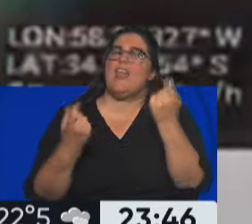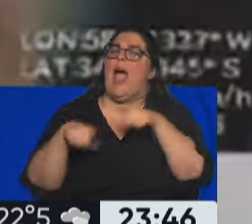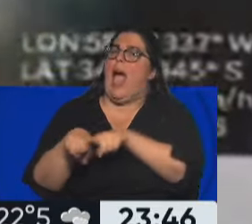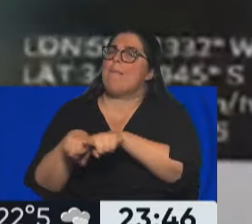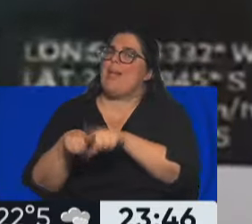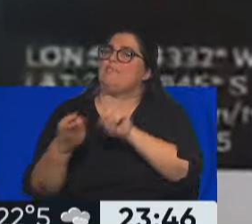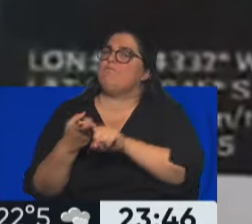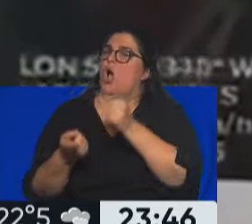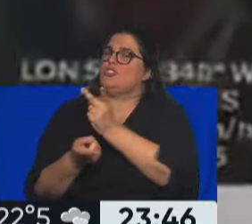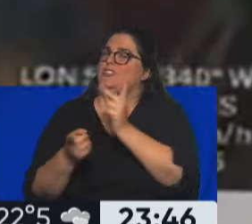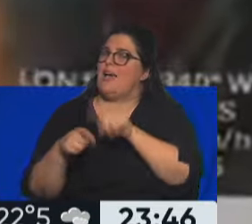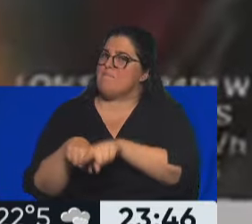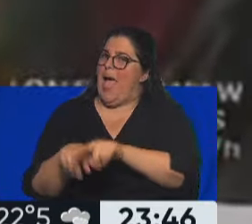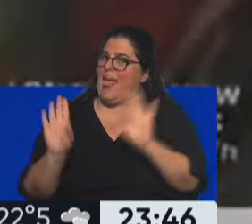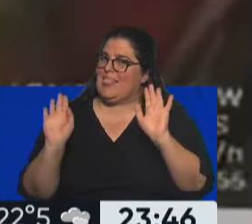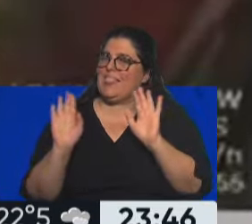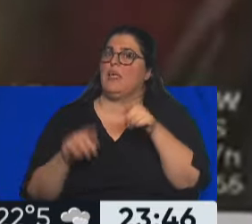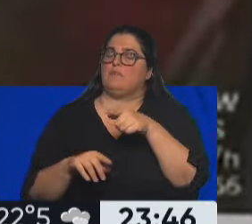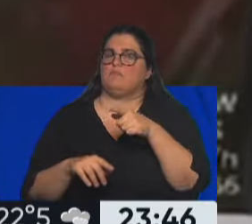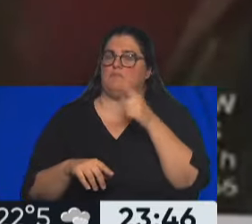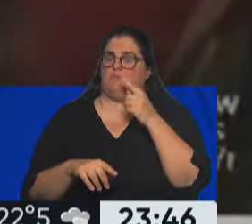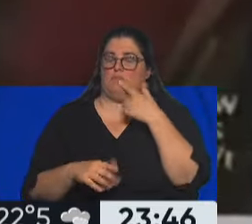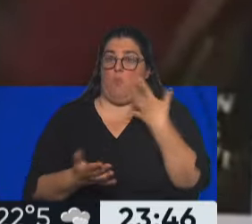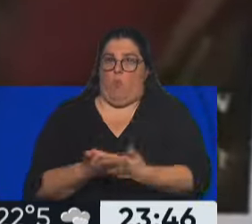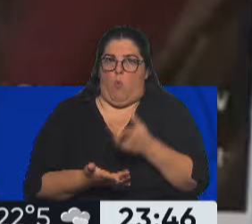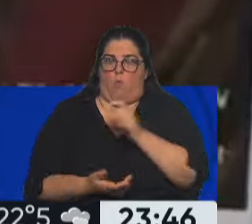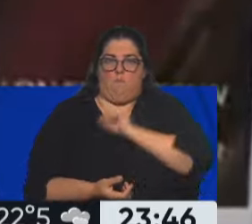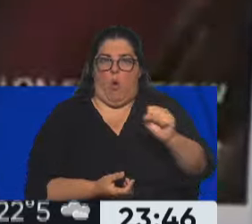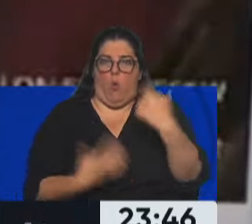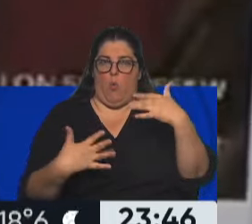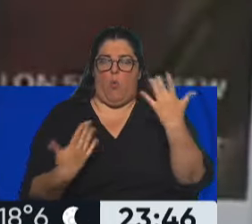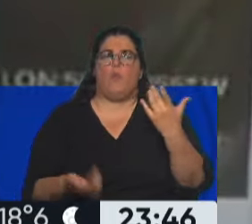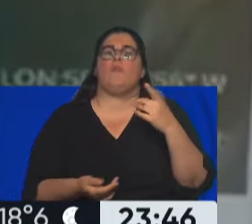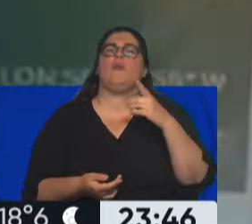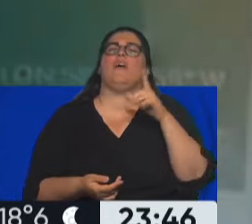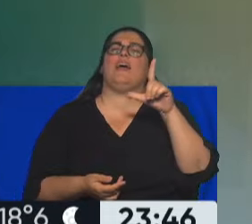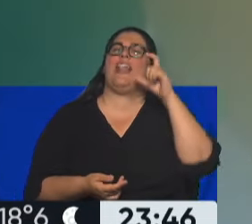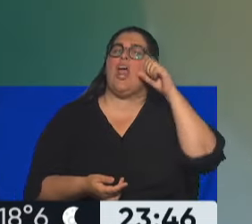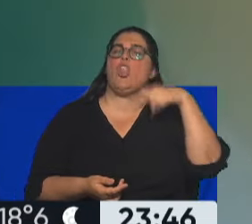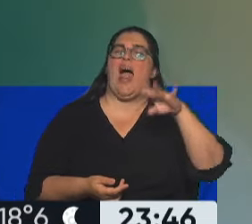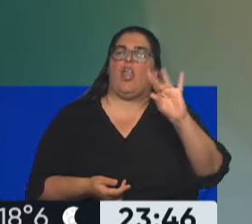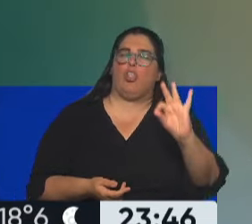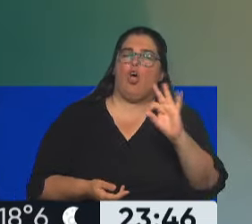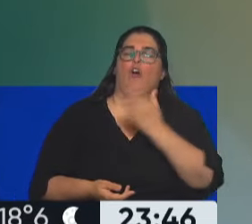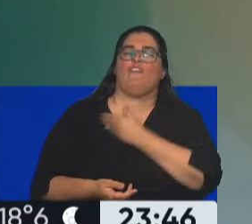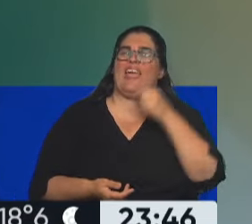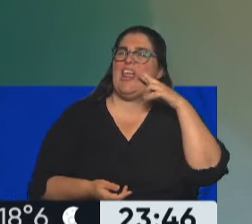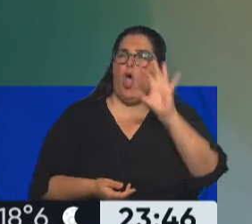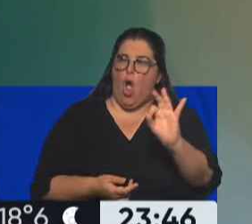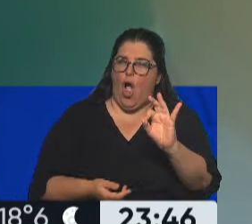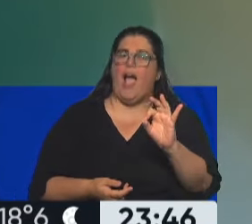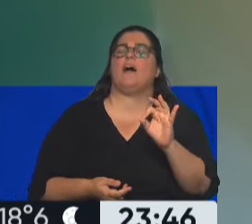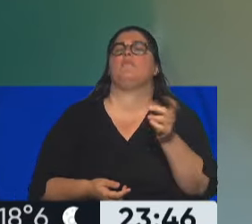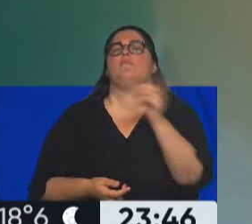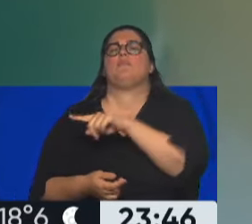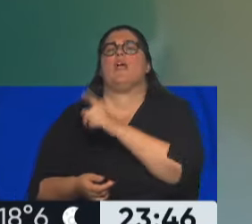está. Lo ataca, es impresionante. La víctima, identificada como Leonardo Figueroa, de 43 años, el agresor Calixto de